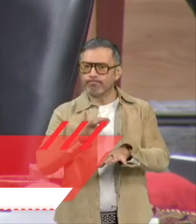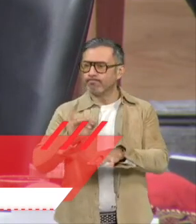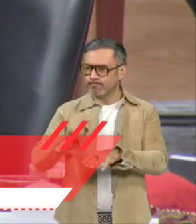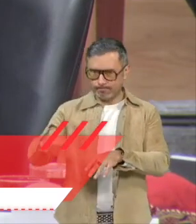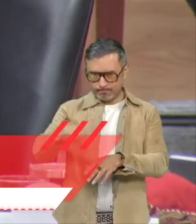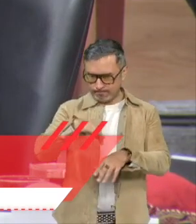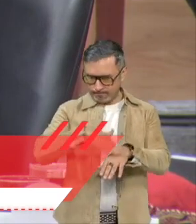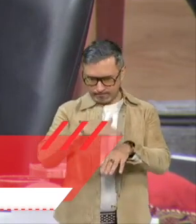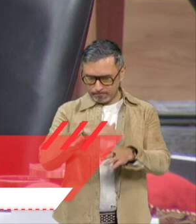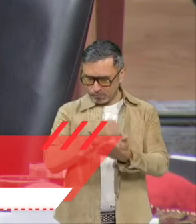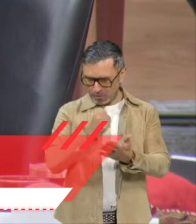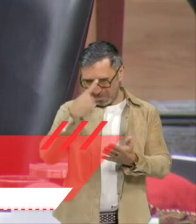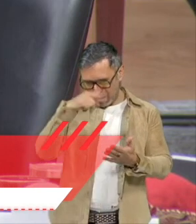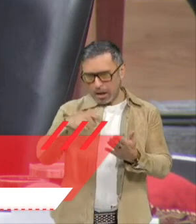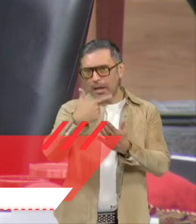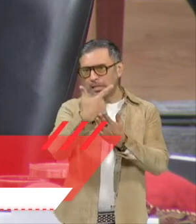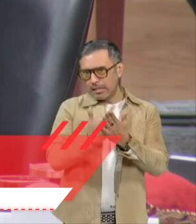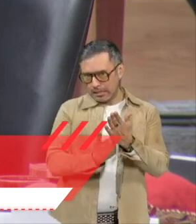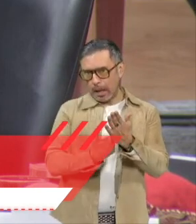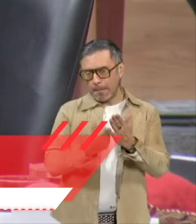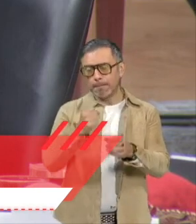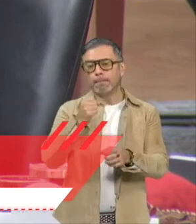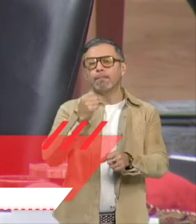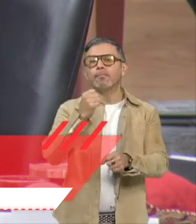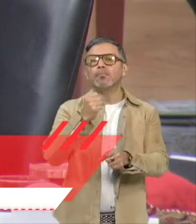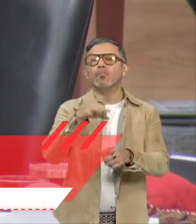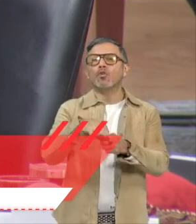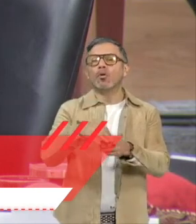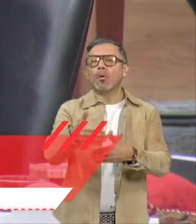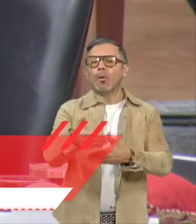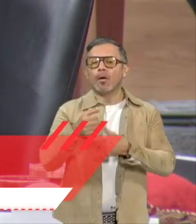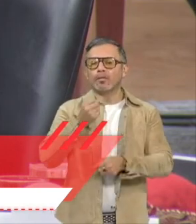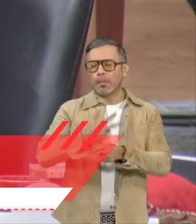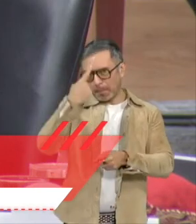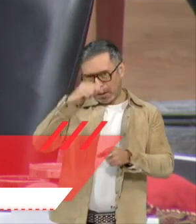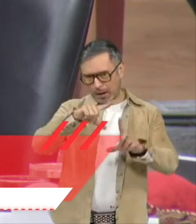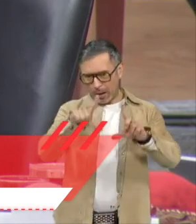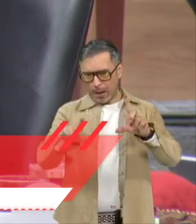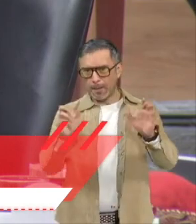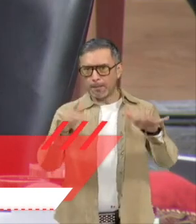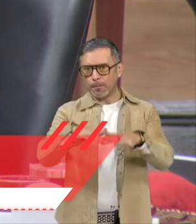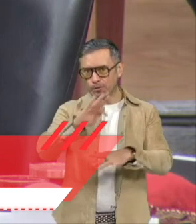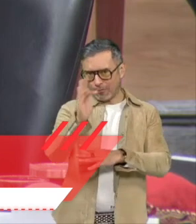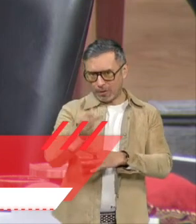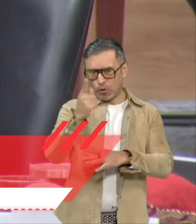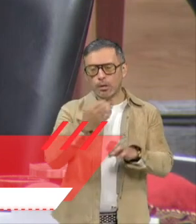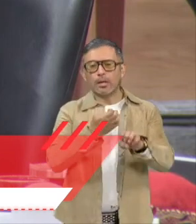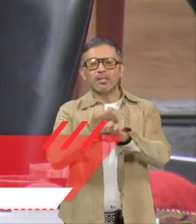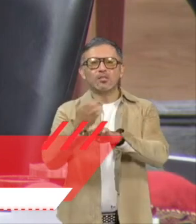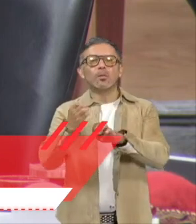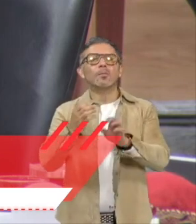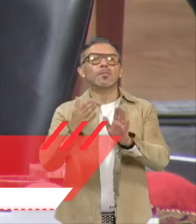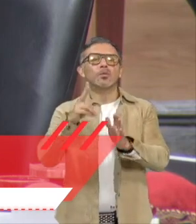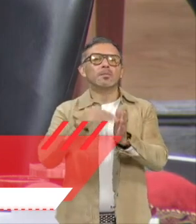contienda electoral que actualmente se desarrolla la comisión de quejas y denuncias determinó que la conferencia matutina de fecha 19 de febrero celebrada en